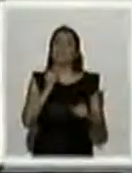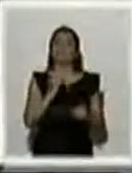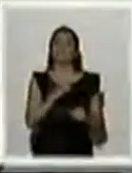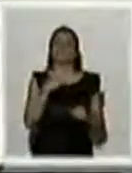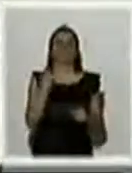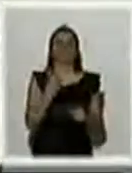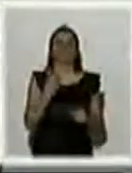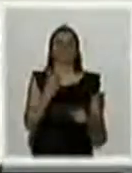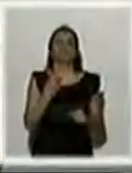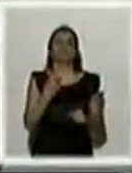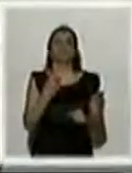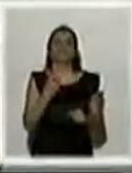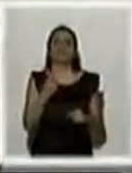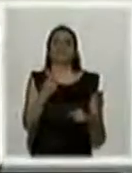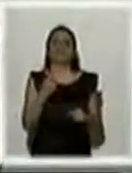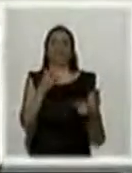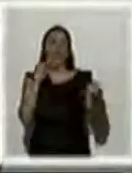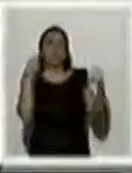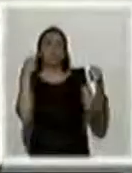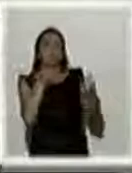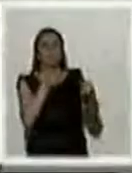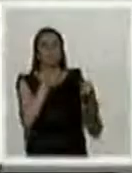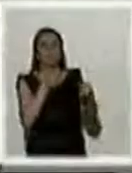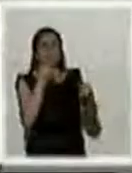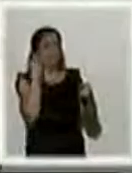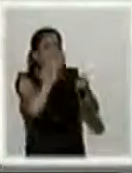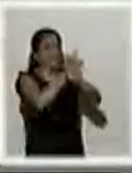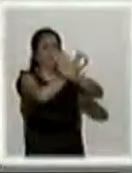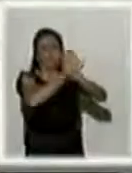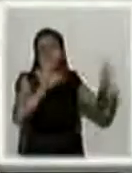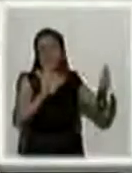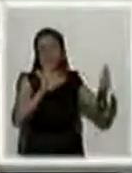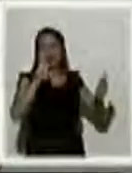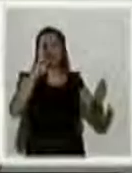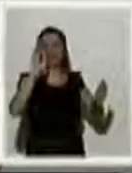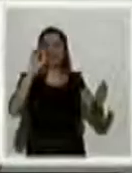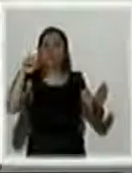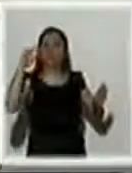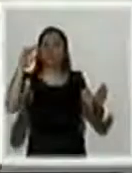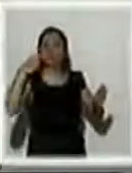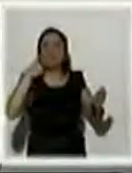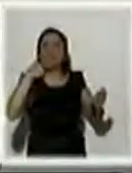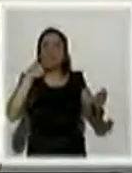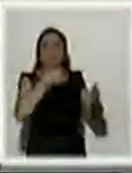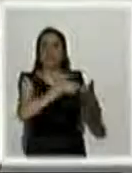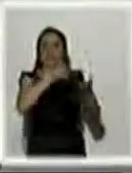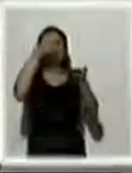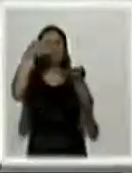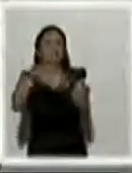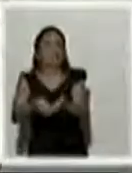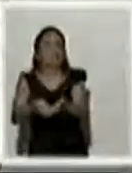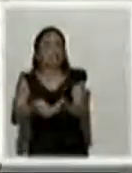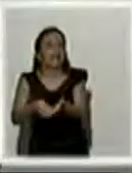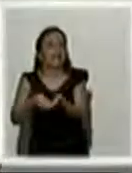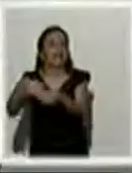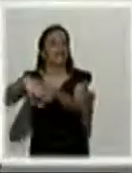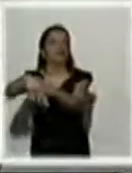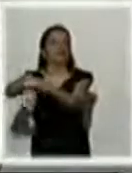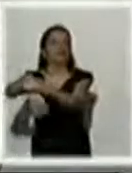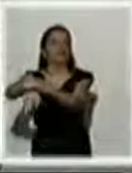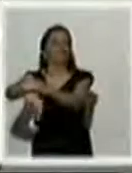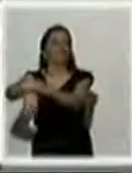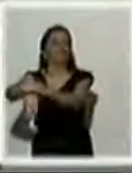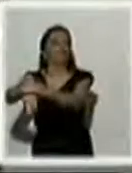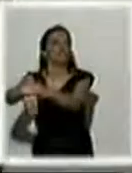seguir emitiendo bonos para pagarle a los fondos especuladores, que con eso se paguen los 600.000 juicios pendientes de los jubilados argentinos, la primera